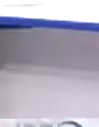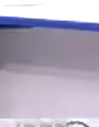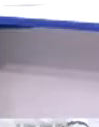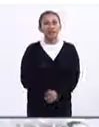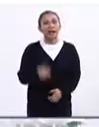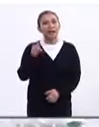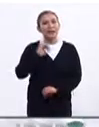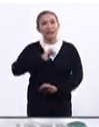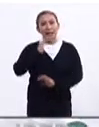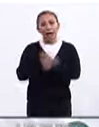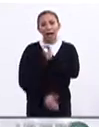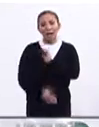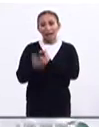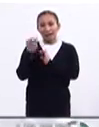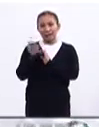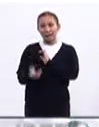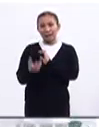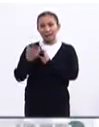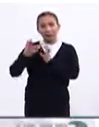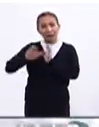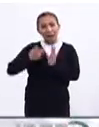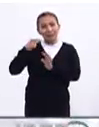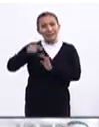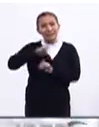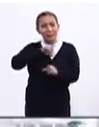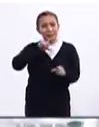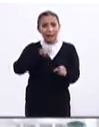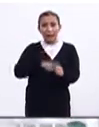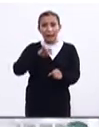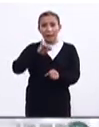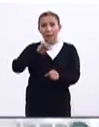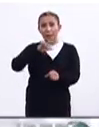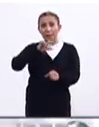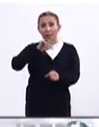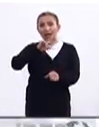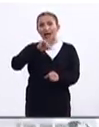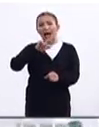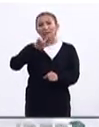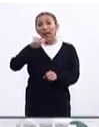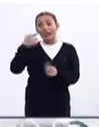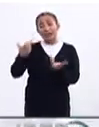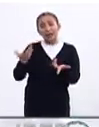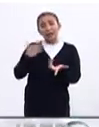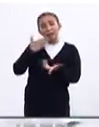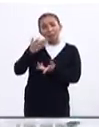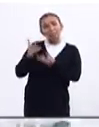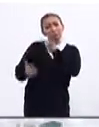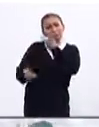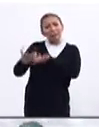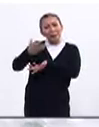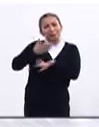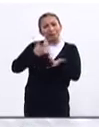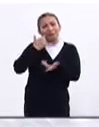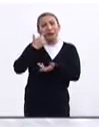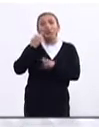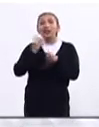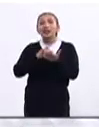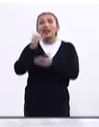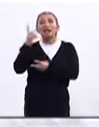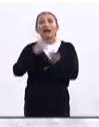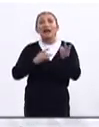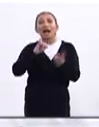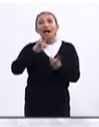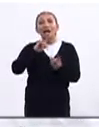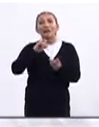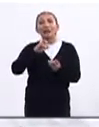Pues así llegamos al final de esta emisión especial de Iberoamérica al Día con esta amena charla. Agradecemos mucho la presencia